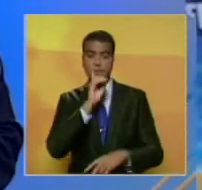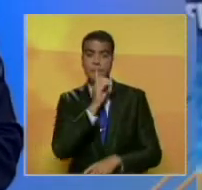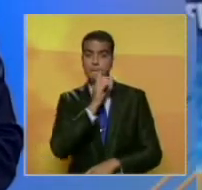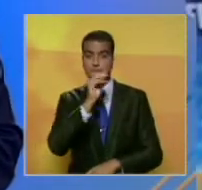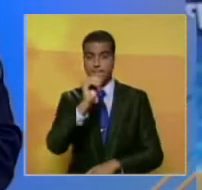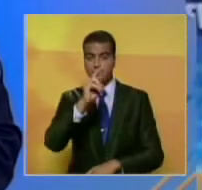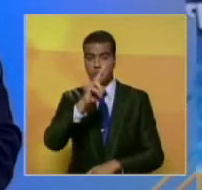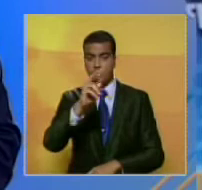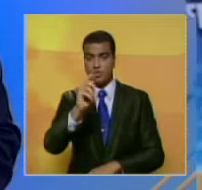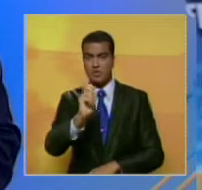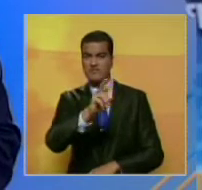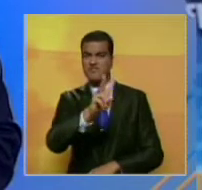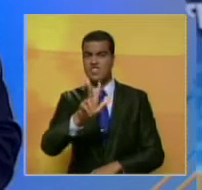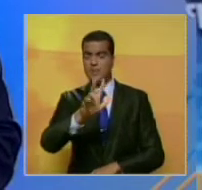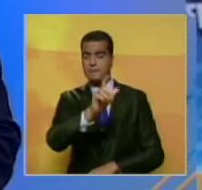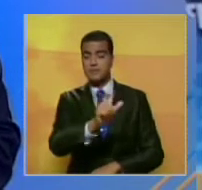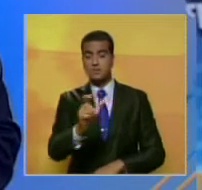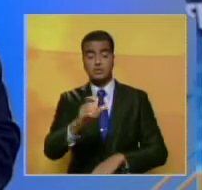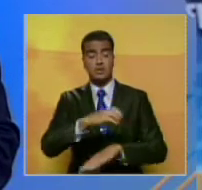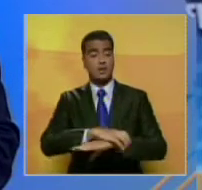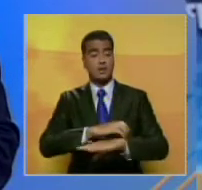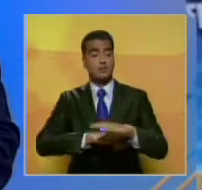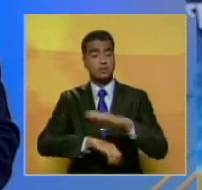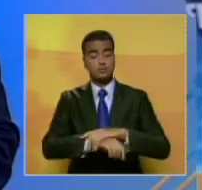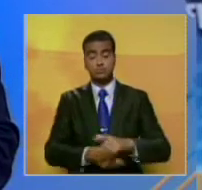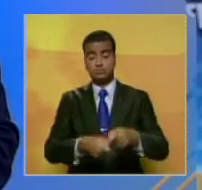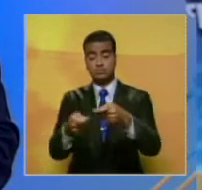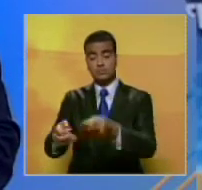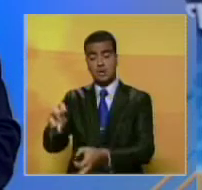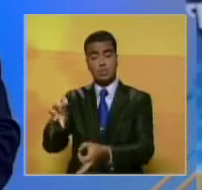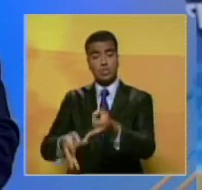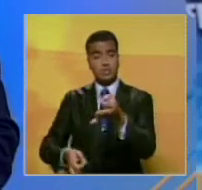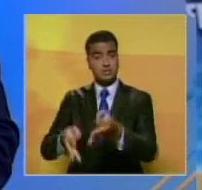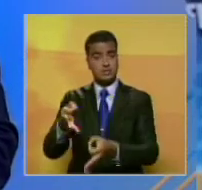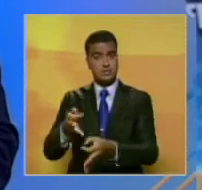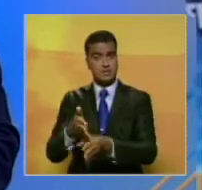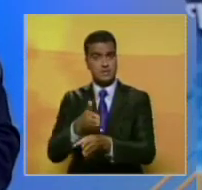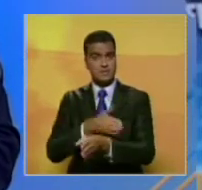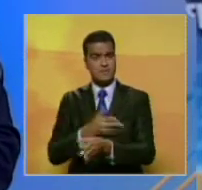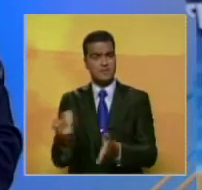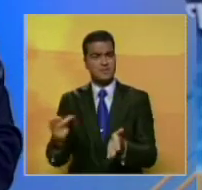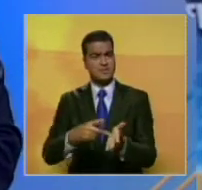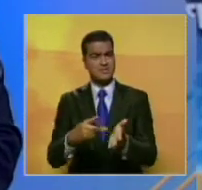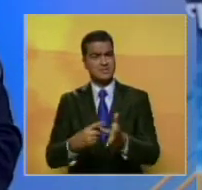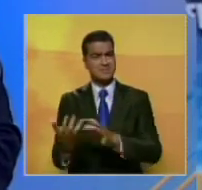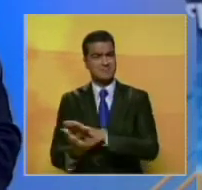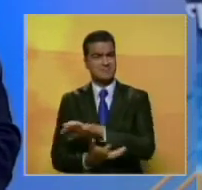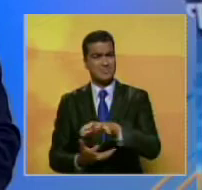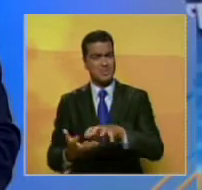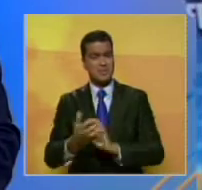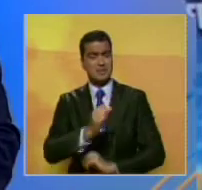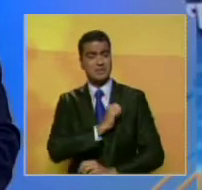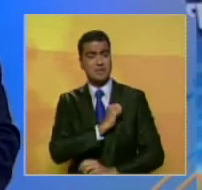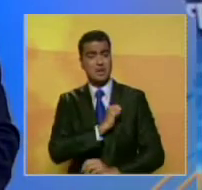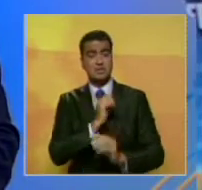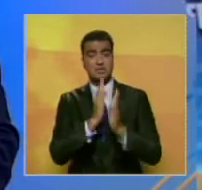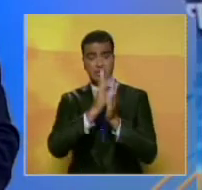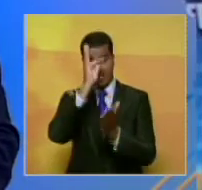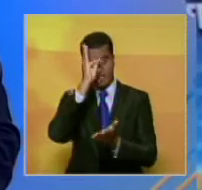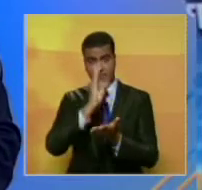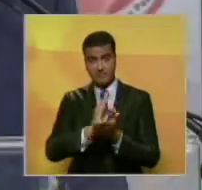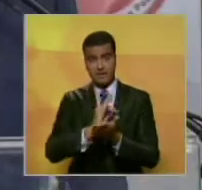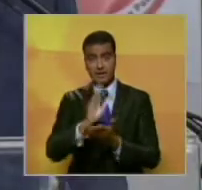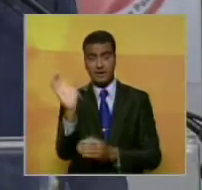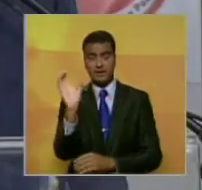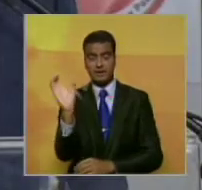que 23 personas fueron capturadas y puestas a la orden de la justicia luego de participar en hechos violentos en Chacao y Santa Fe, aquí en